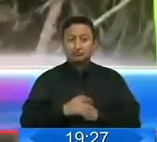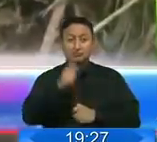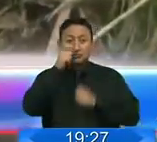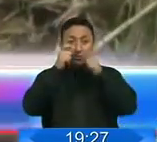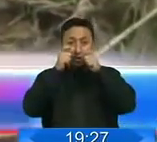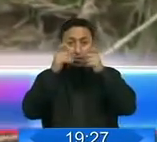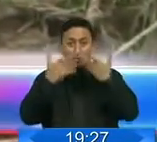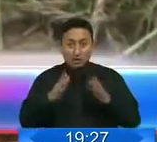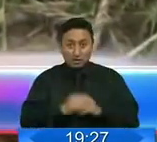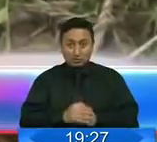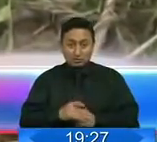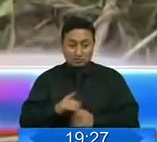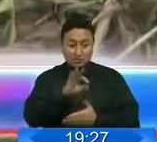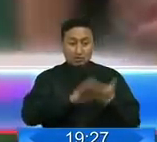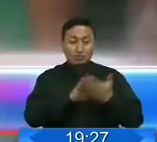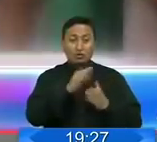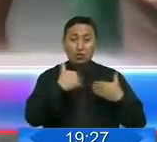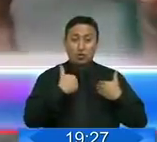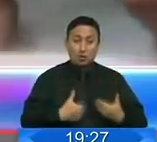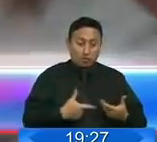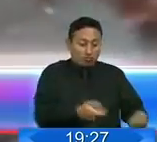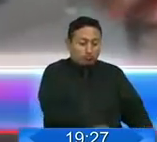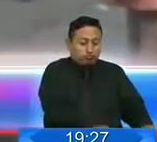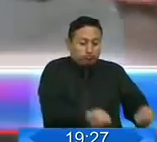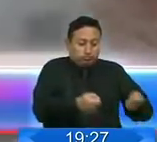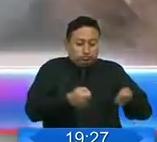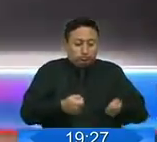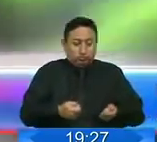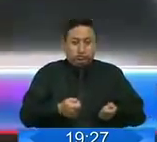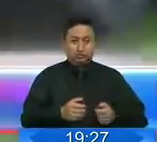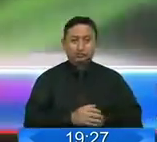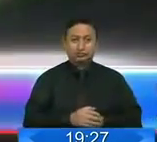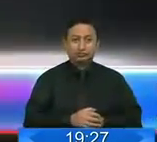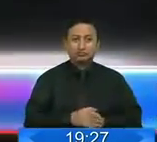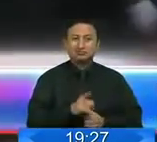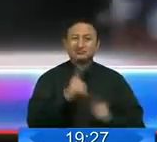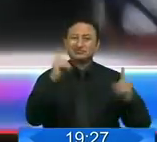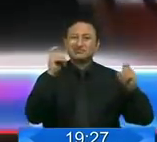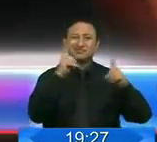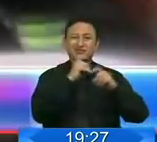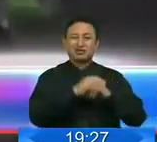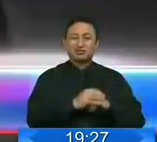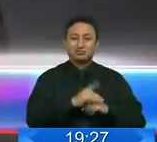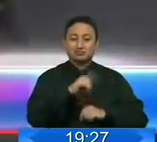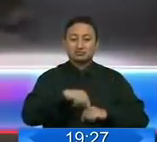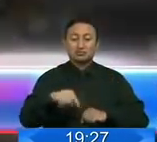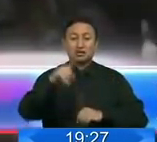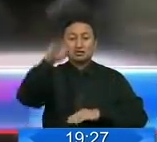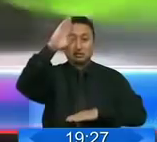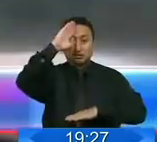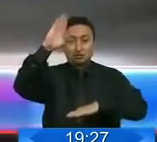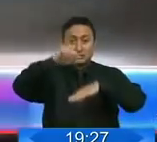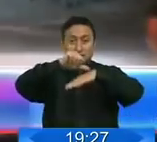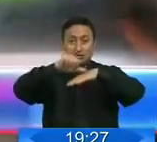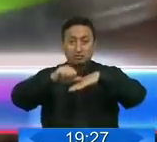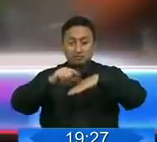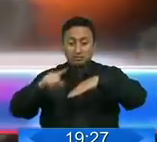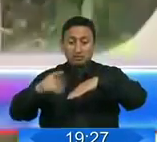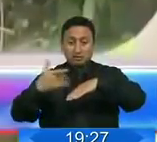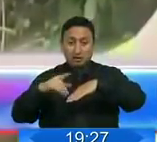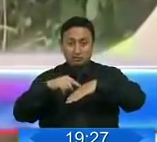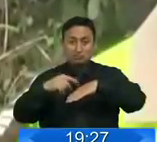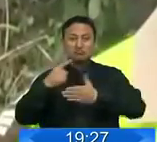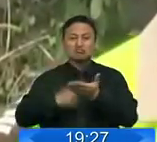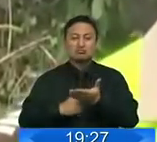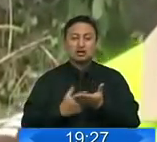el levantamiento del cadáver, que fue sacado del lugar con dificultad para ser llevado a la morgue para su necropsia. No se